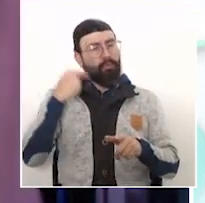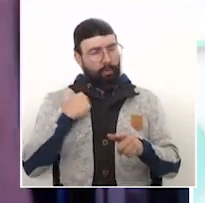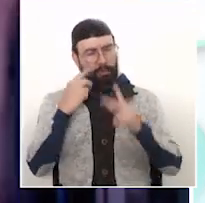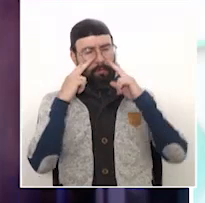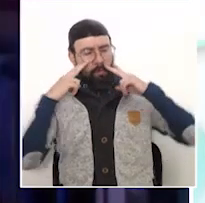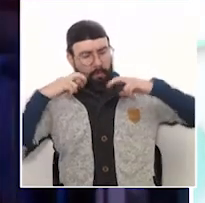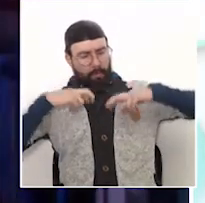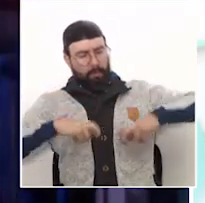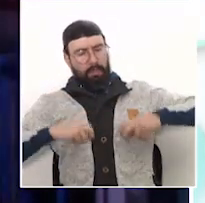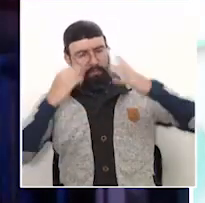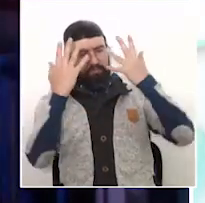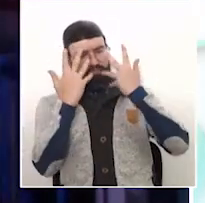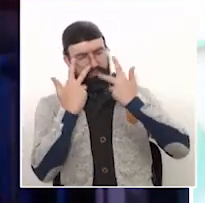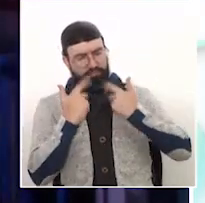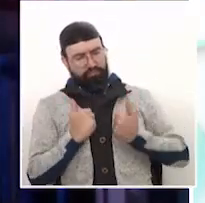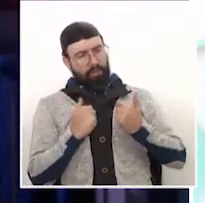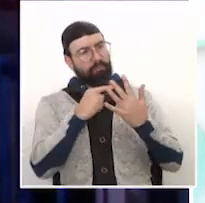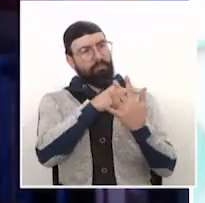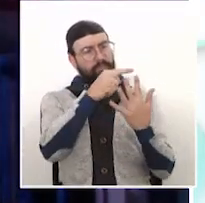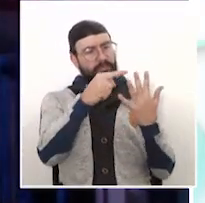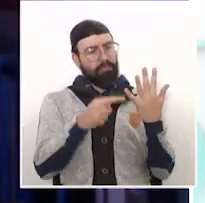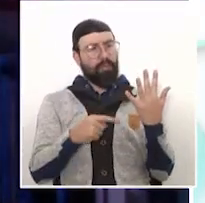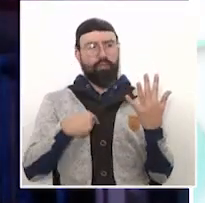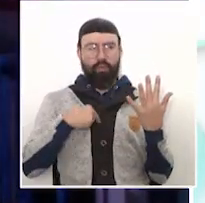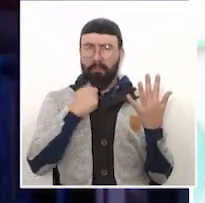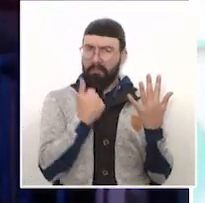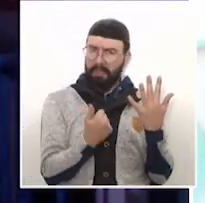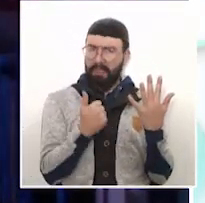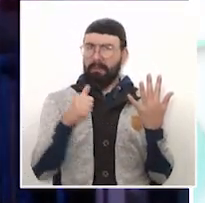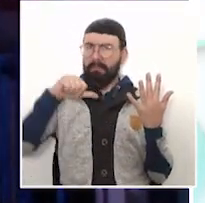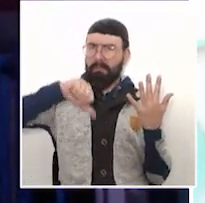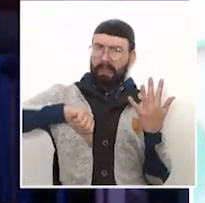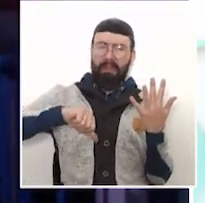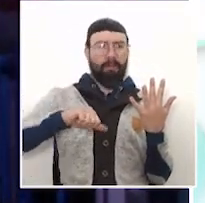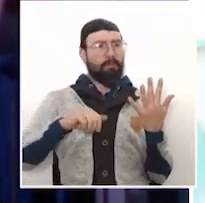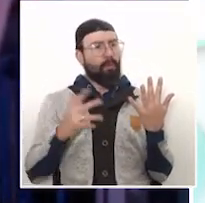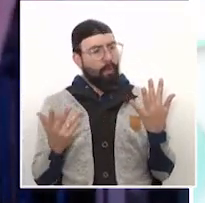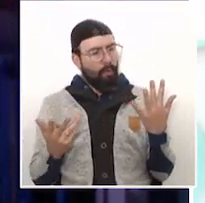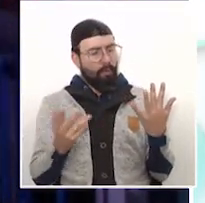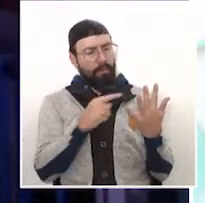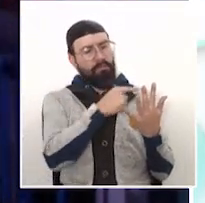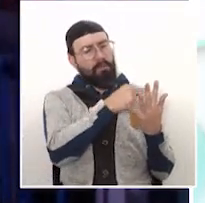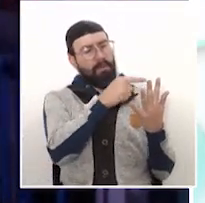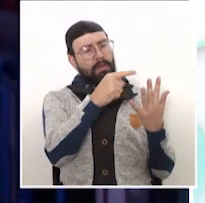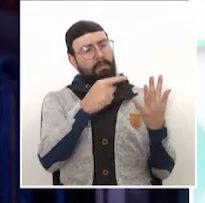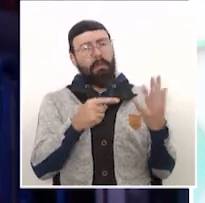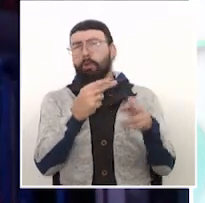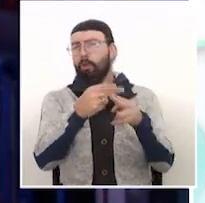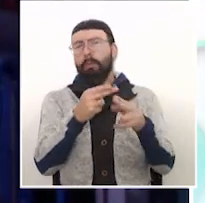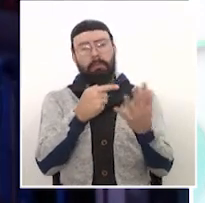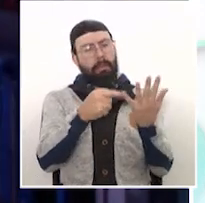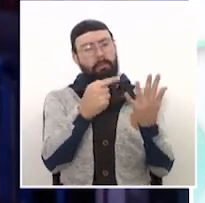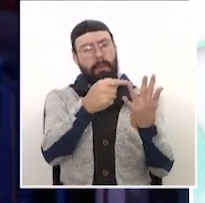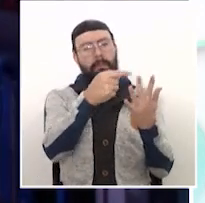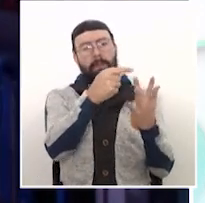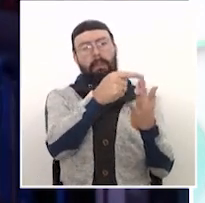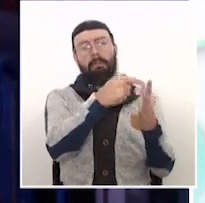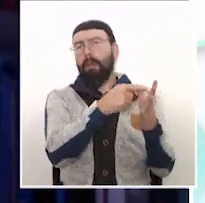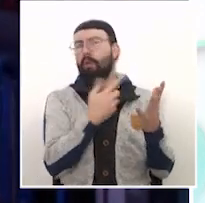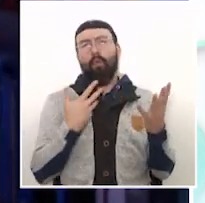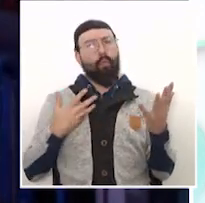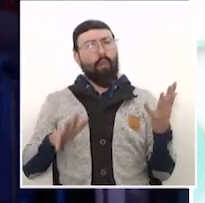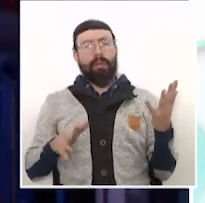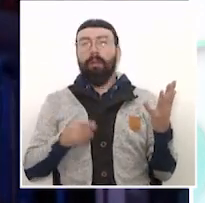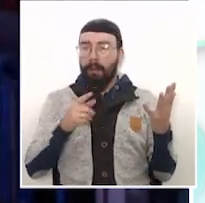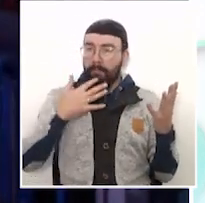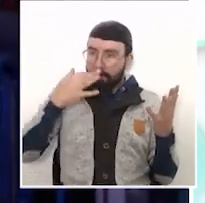te amo de verdad, cómo está tu espíritu o alma o energía divina, distintos nombres para la misma realidad. En realidad eres una